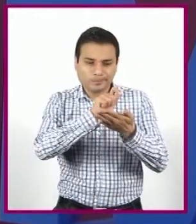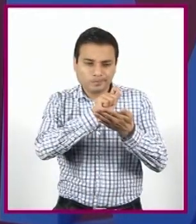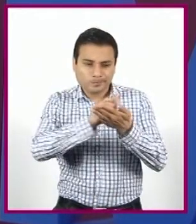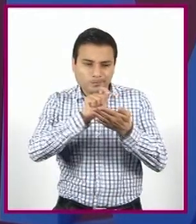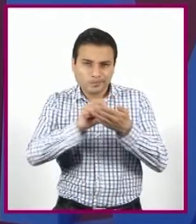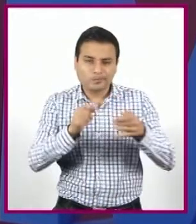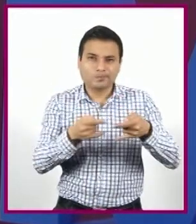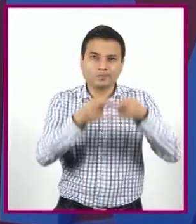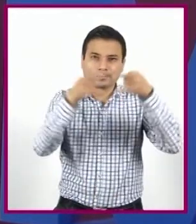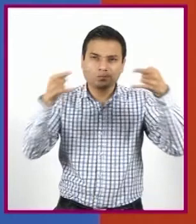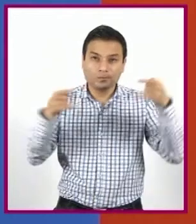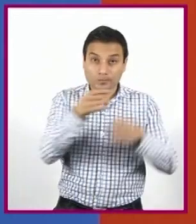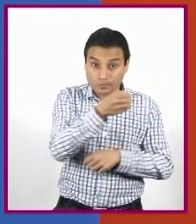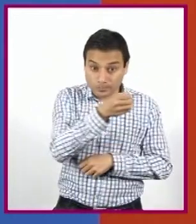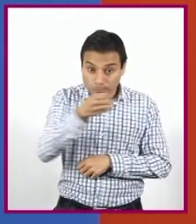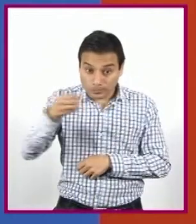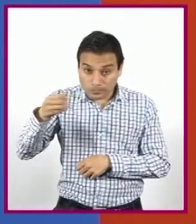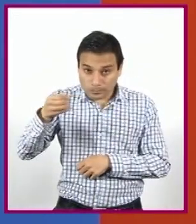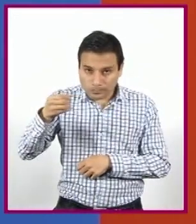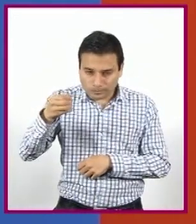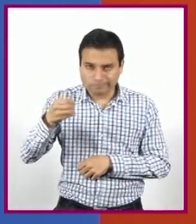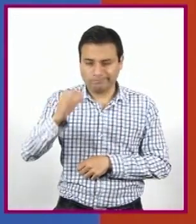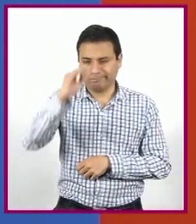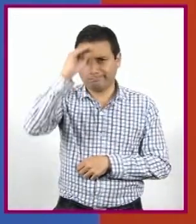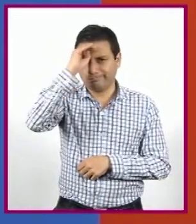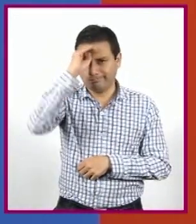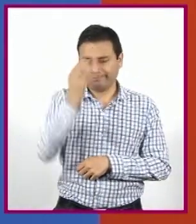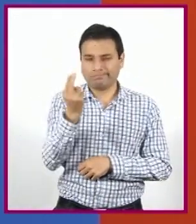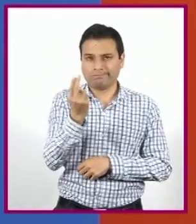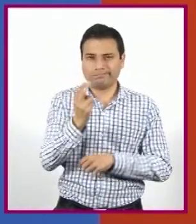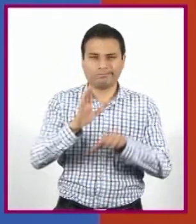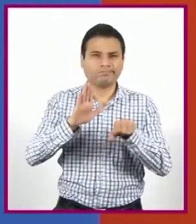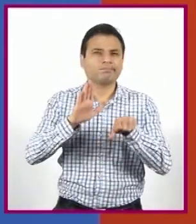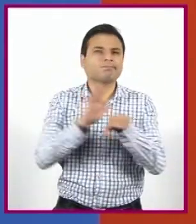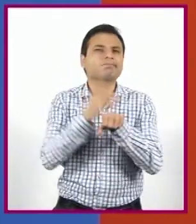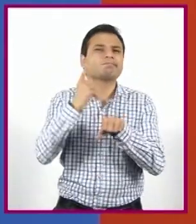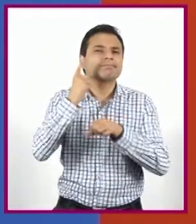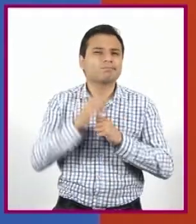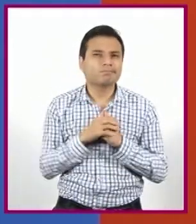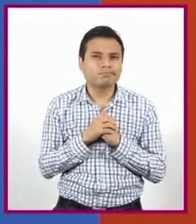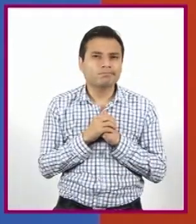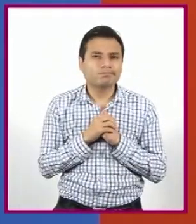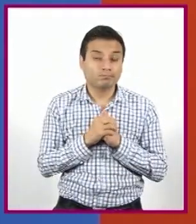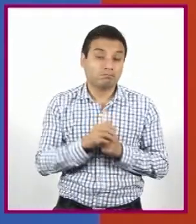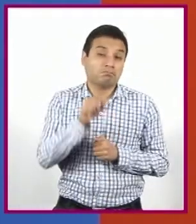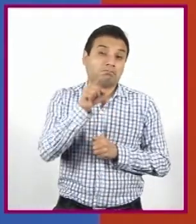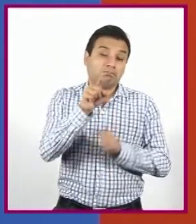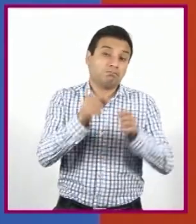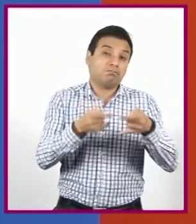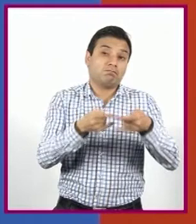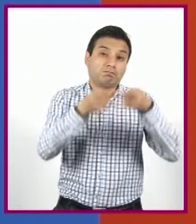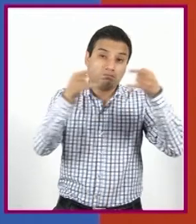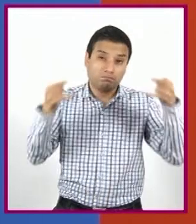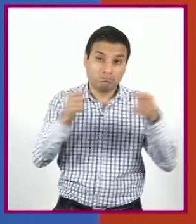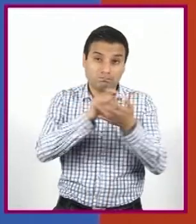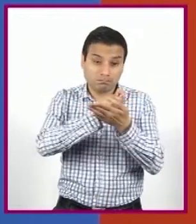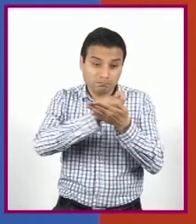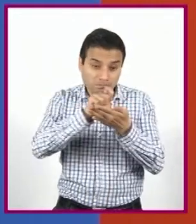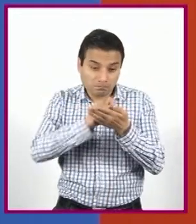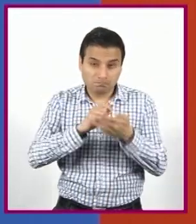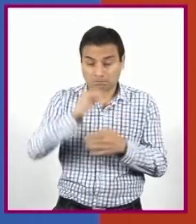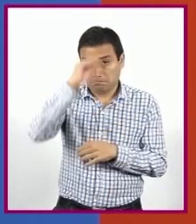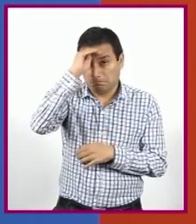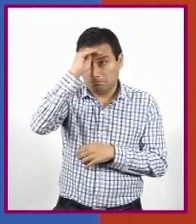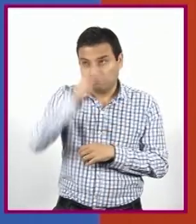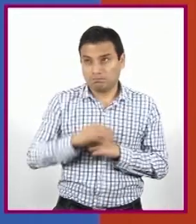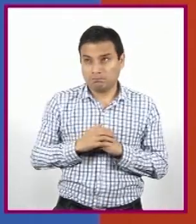los cuentos? Es probable que al momento de escribir un cuento hayan pensado en utilizar marcas como